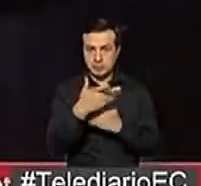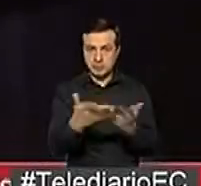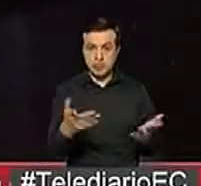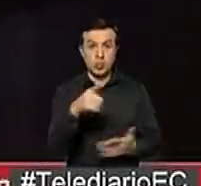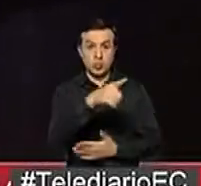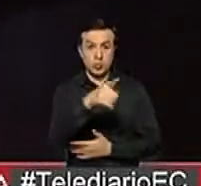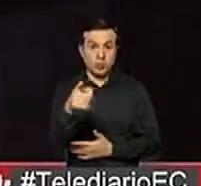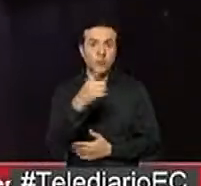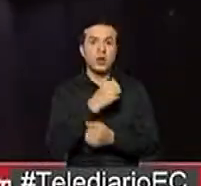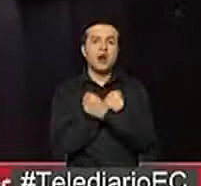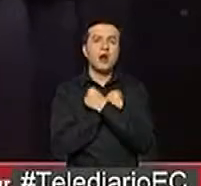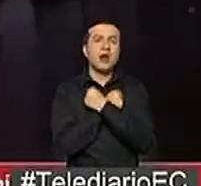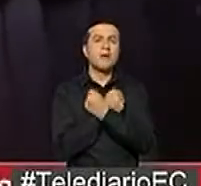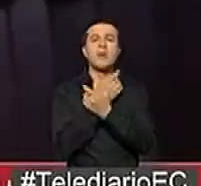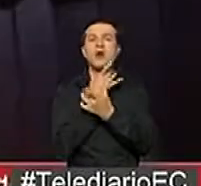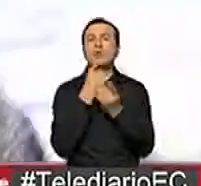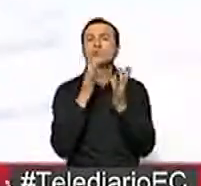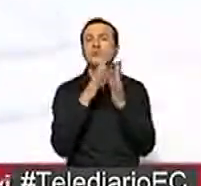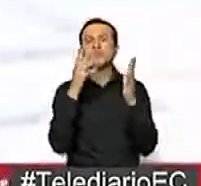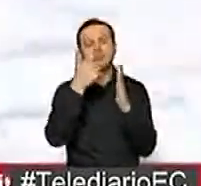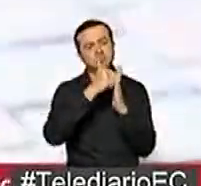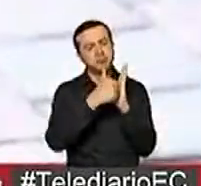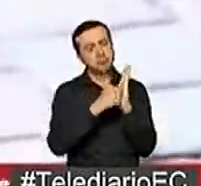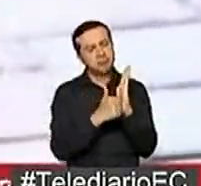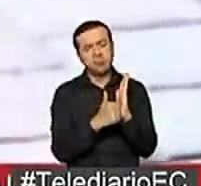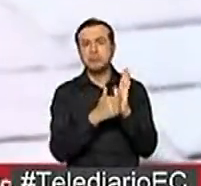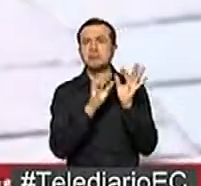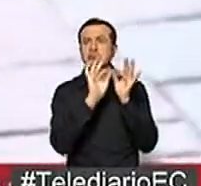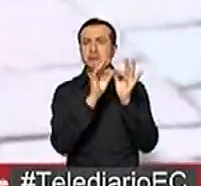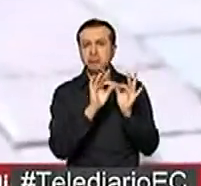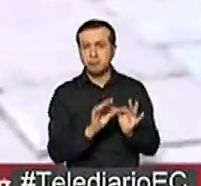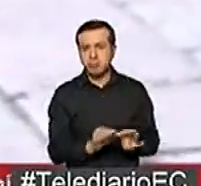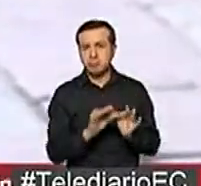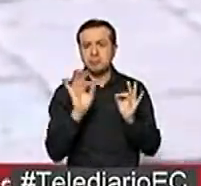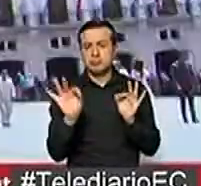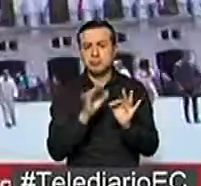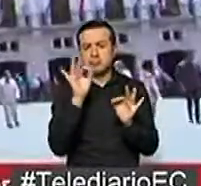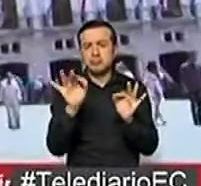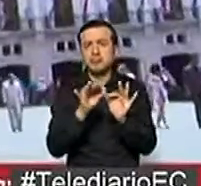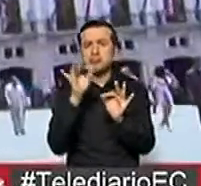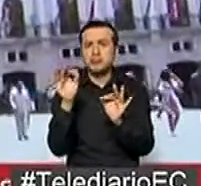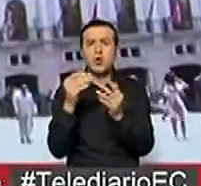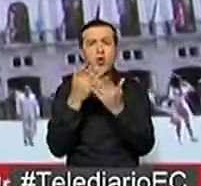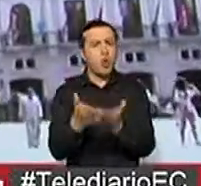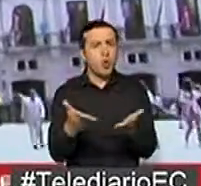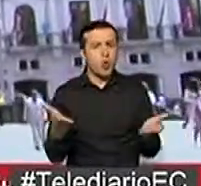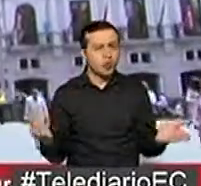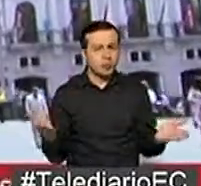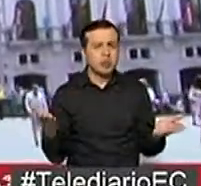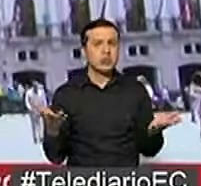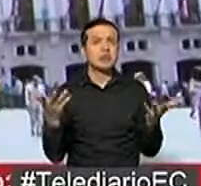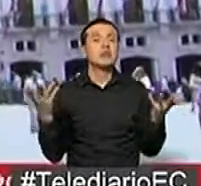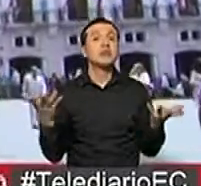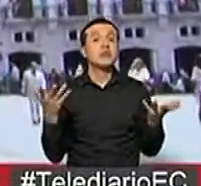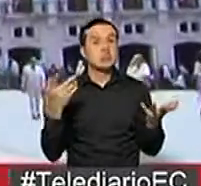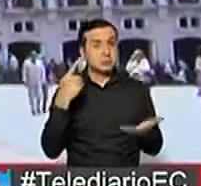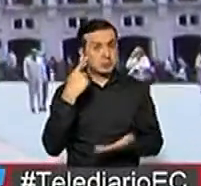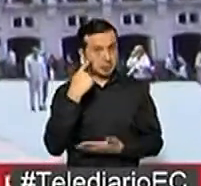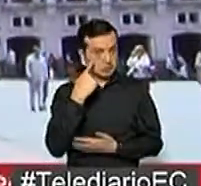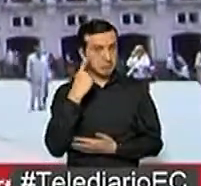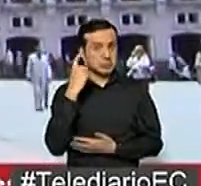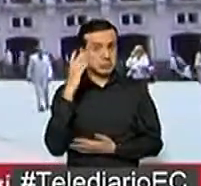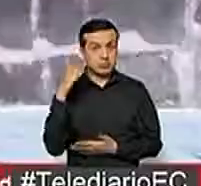Si usted es amante de las artesanías elaboradas con cabuya, paja de páramo y material reciclable, no puede perderse